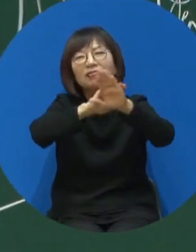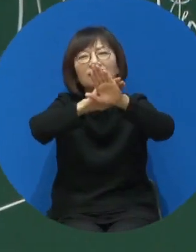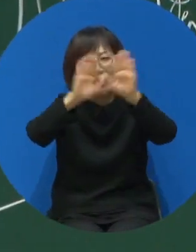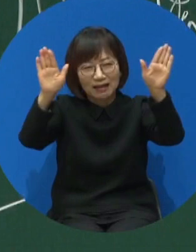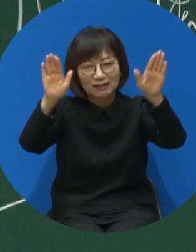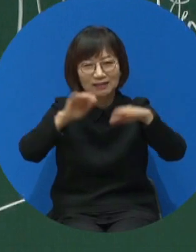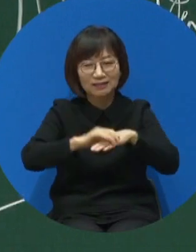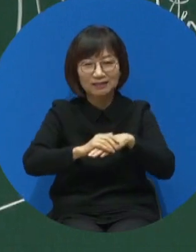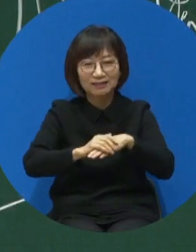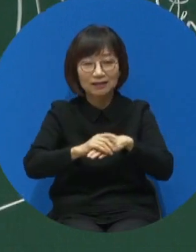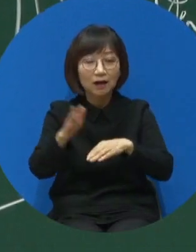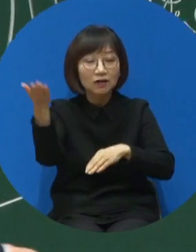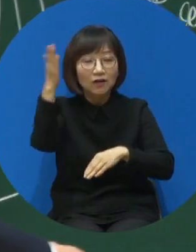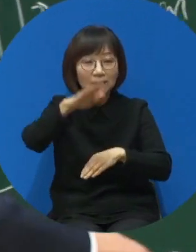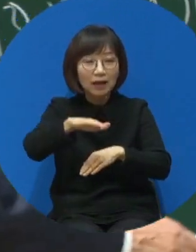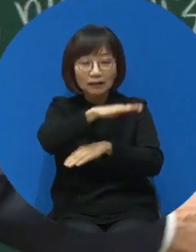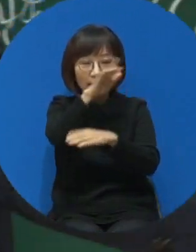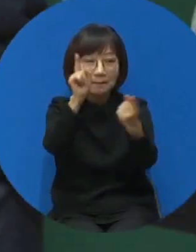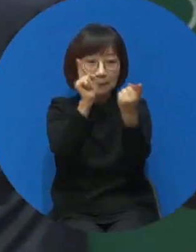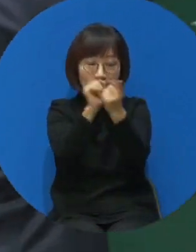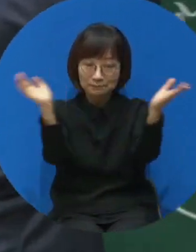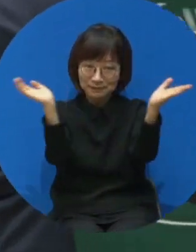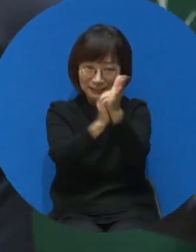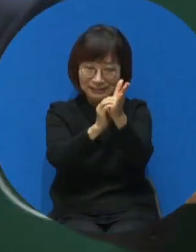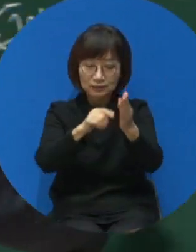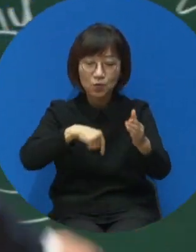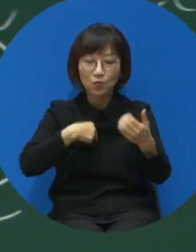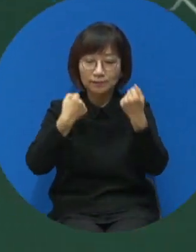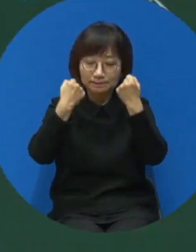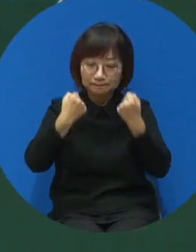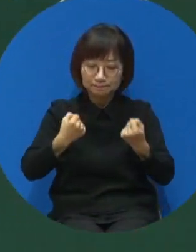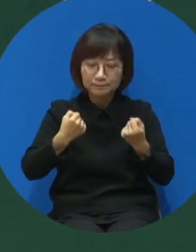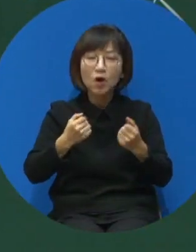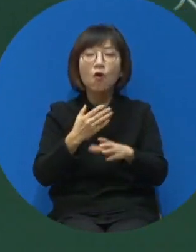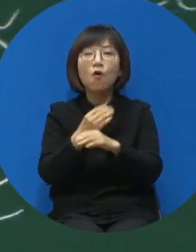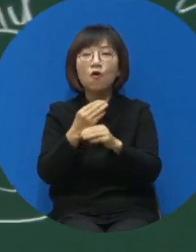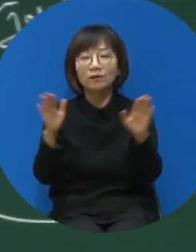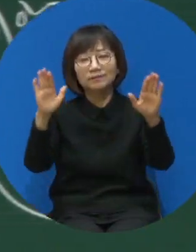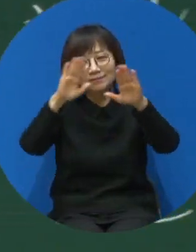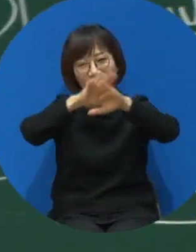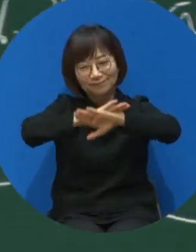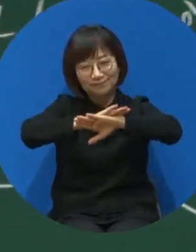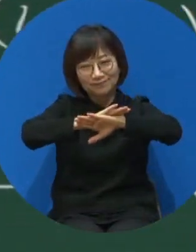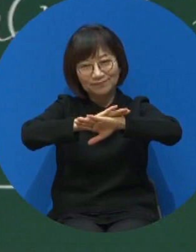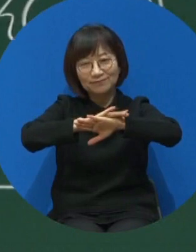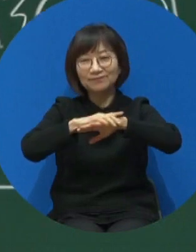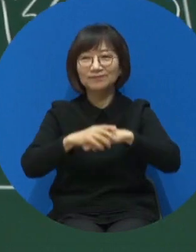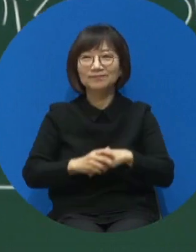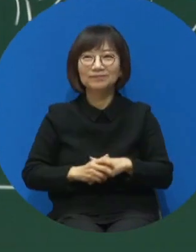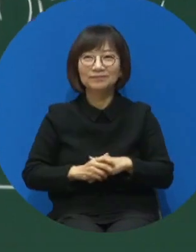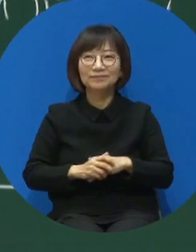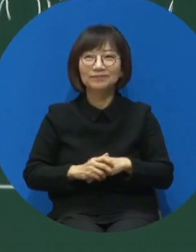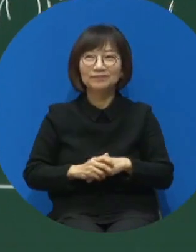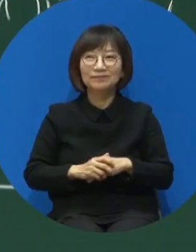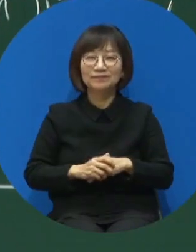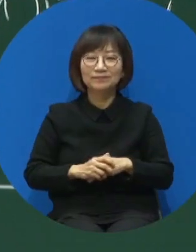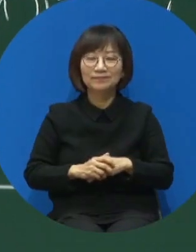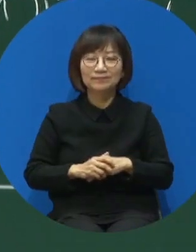se llama inglés el tema para mí me está y luego el tiempo que están a solas se llama la noche otra vez y primer gallego